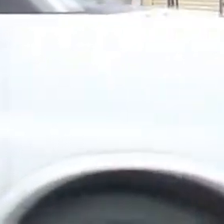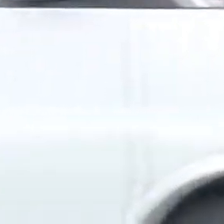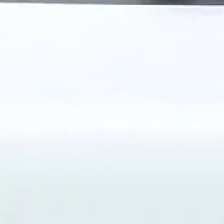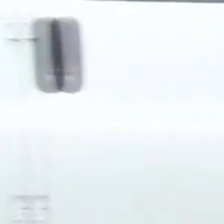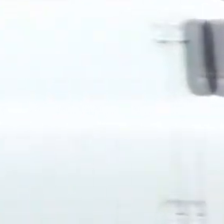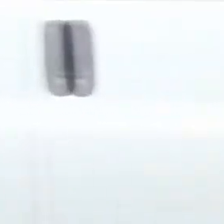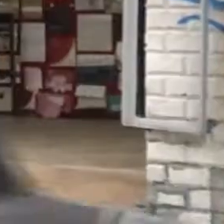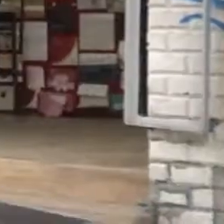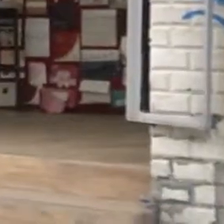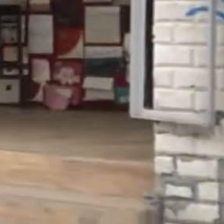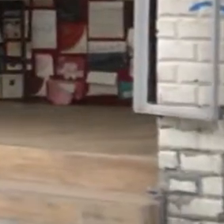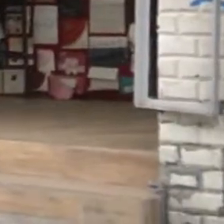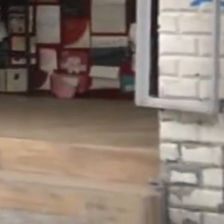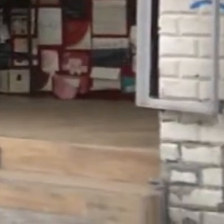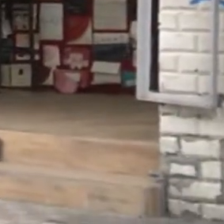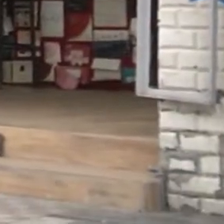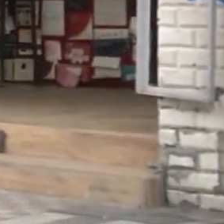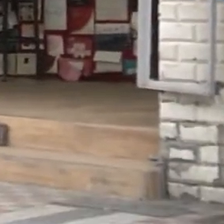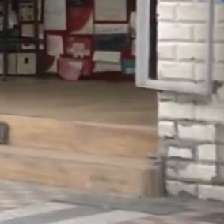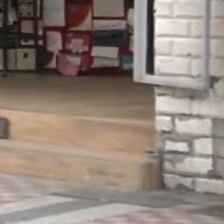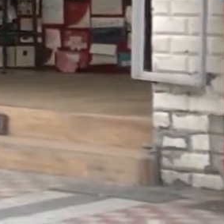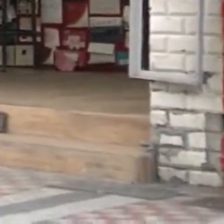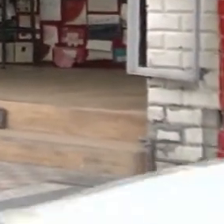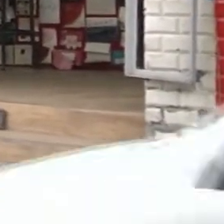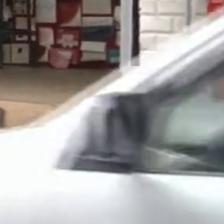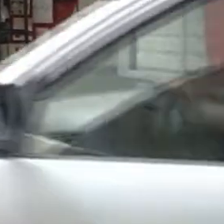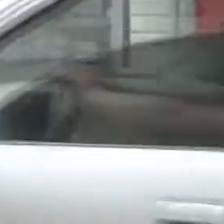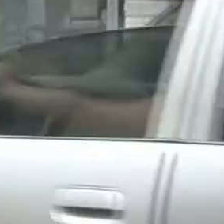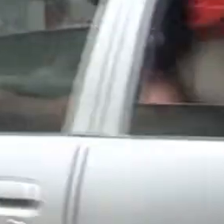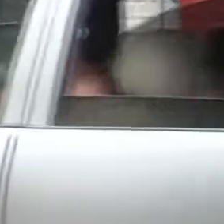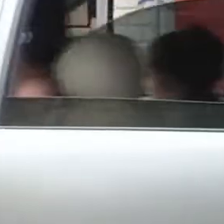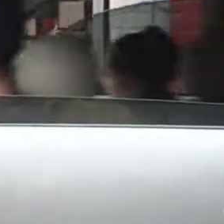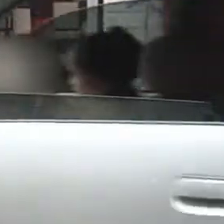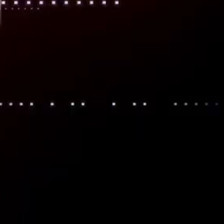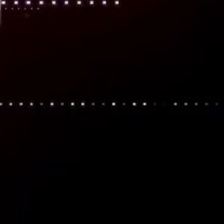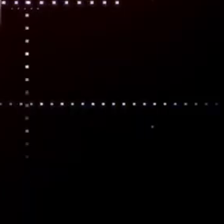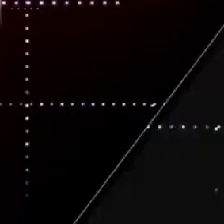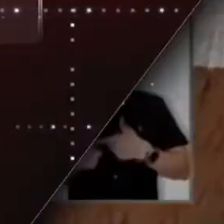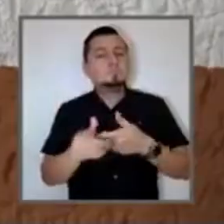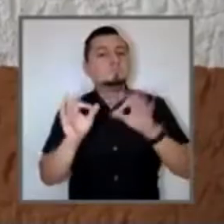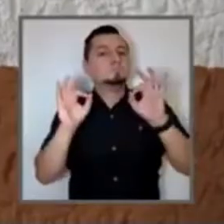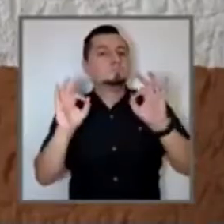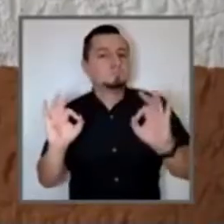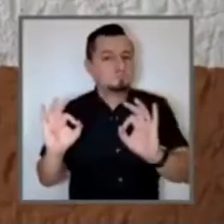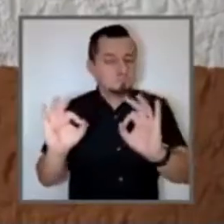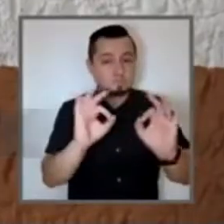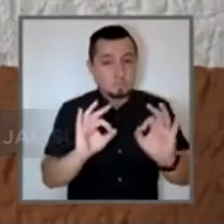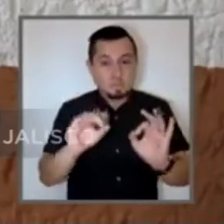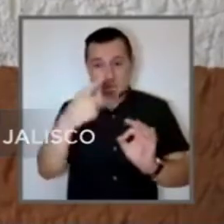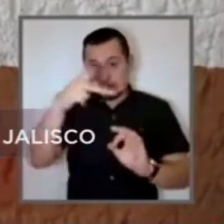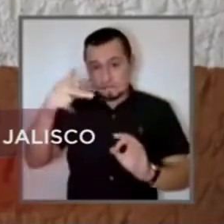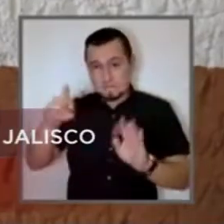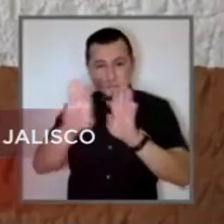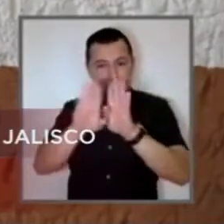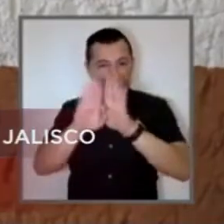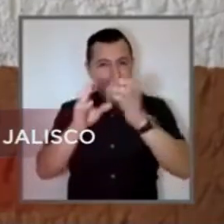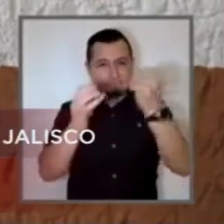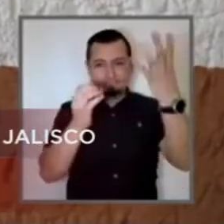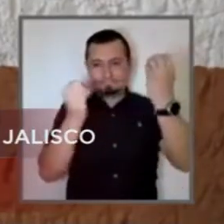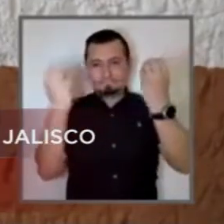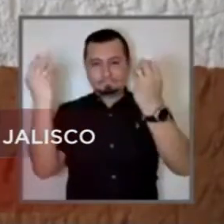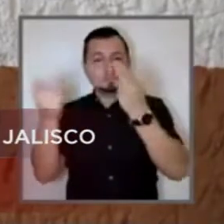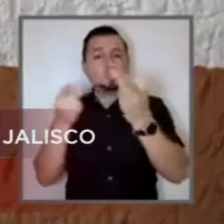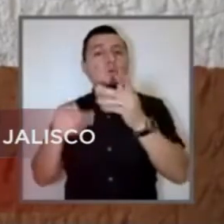refleja incluso en el semáforo federal donde Jalisco aparece en color naranja. El propio semáforo federal reconoce